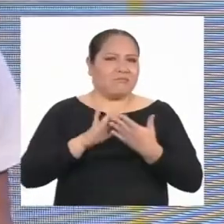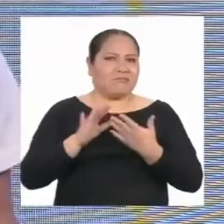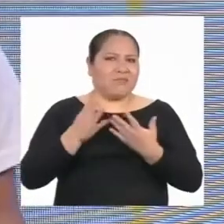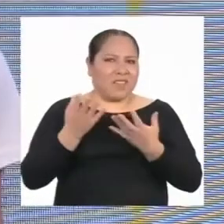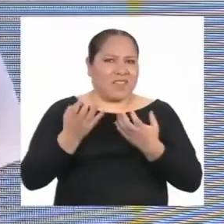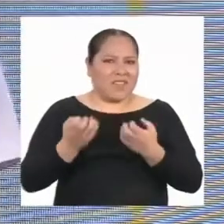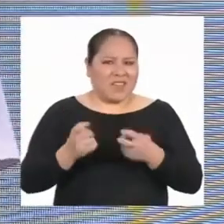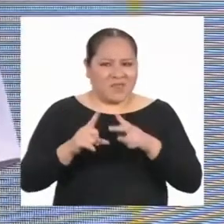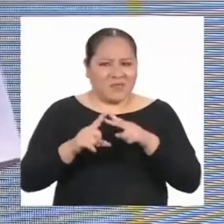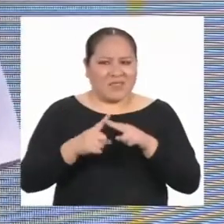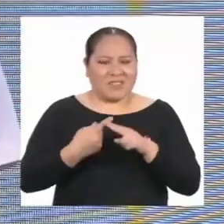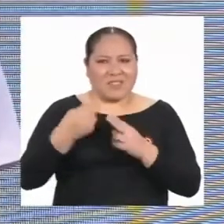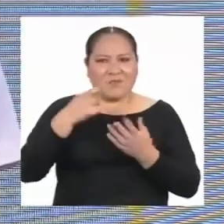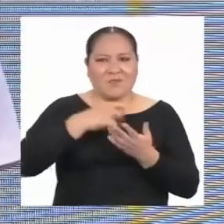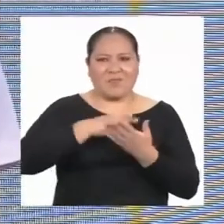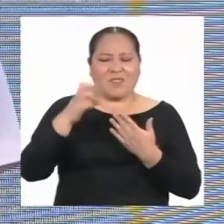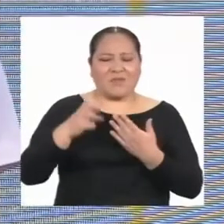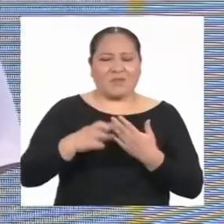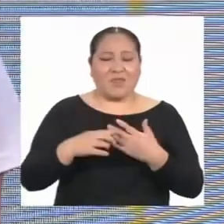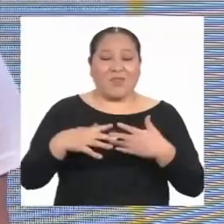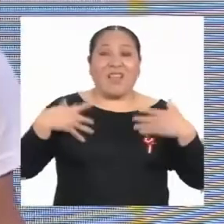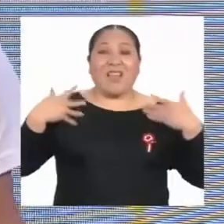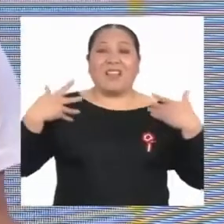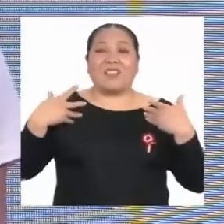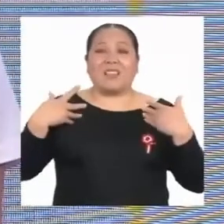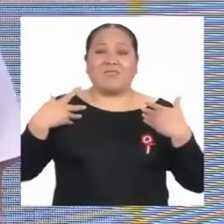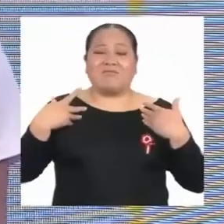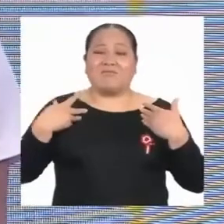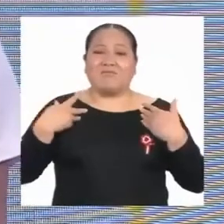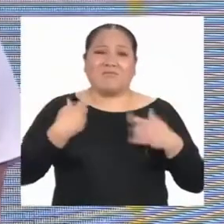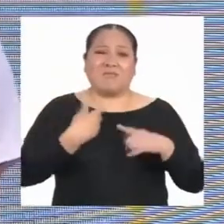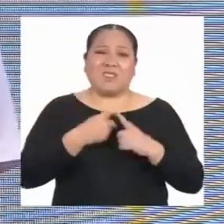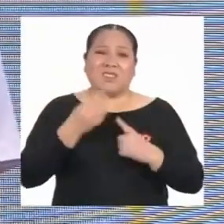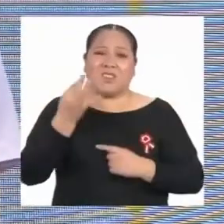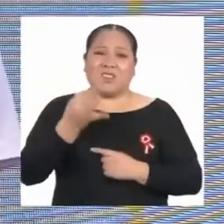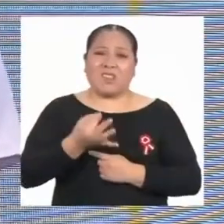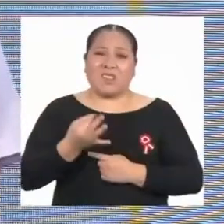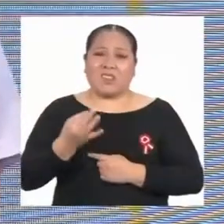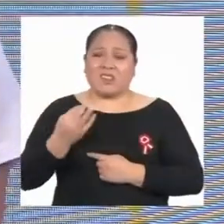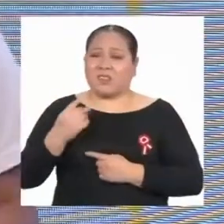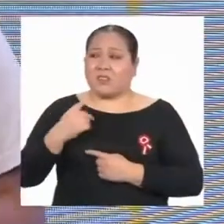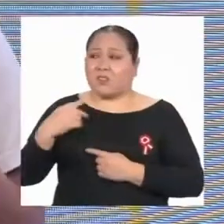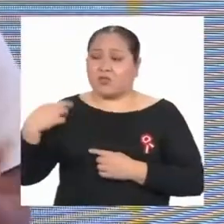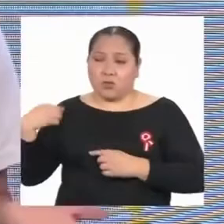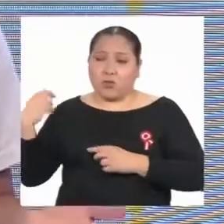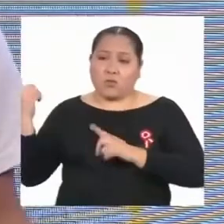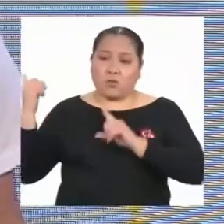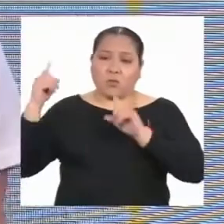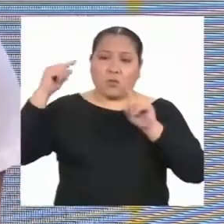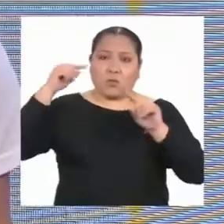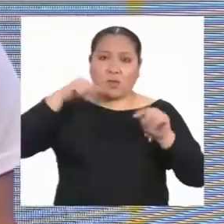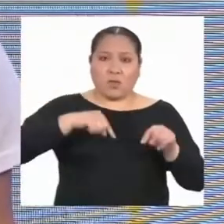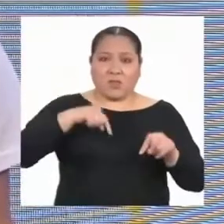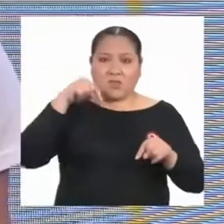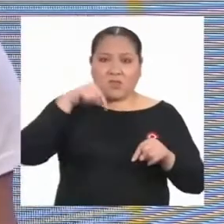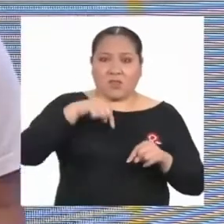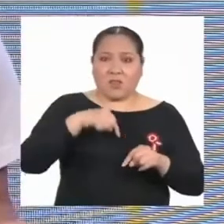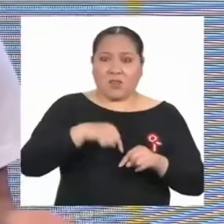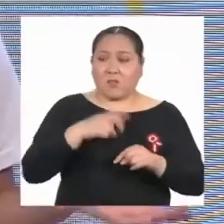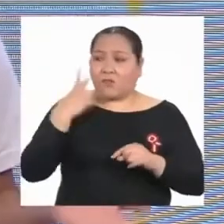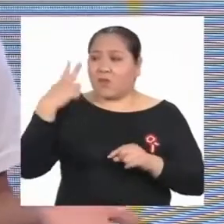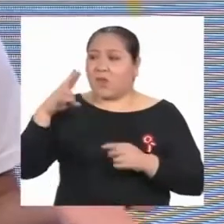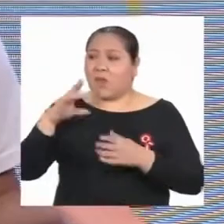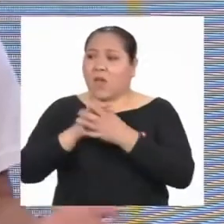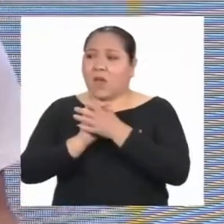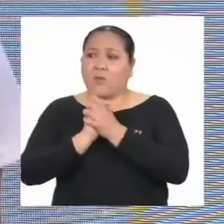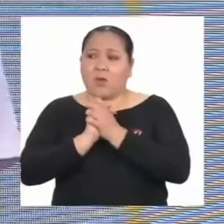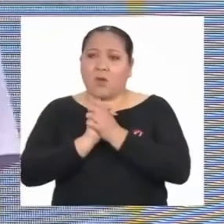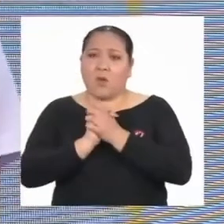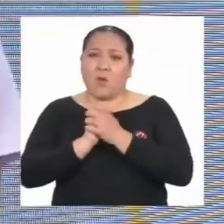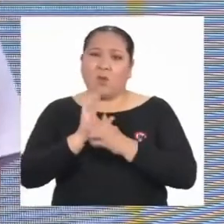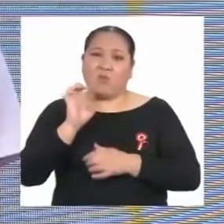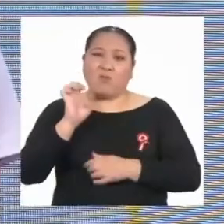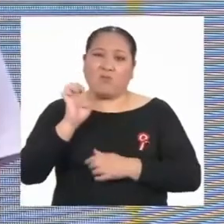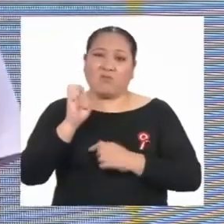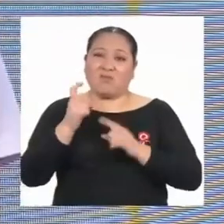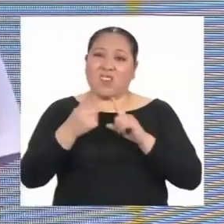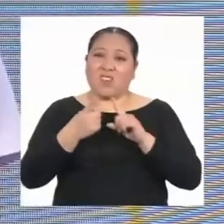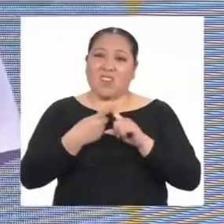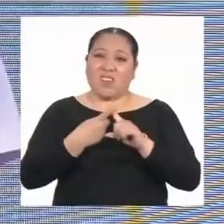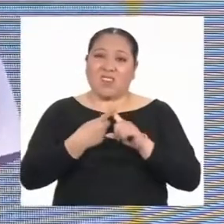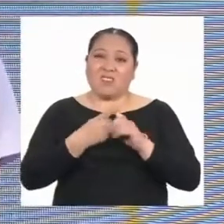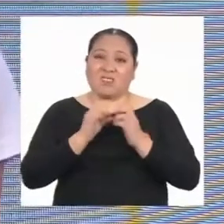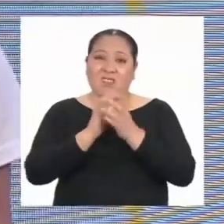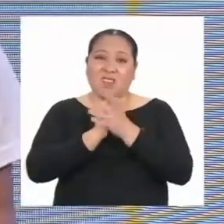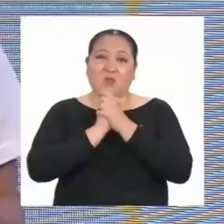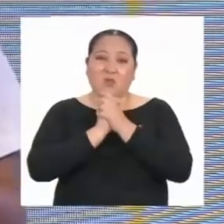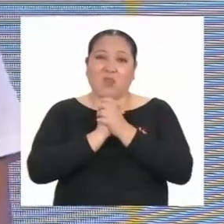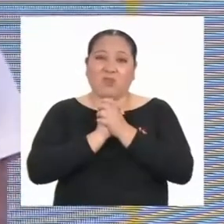empezar el programa contento, pero la verdad es que viniendo acá vi de lejos a un amigo del viejo barrio, o ex amigo, con el